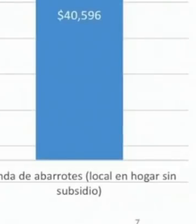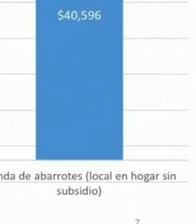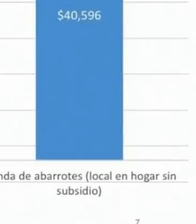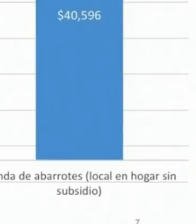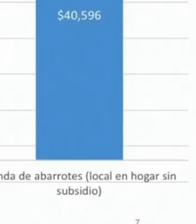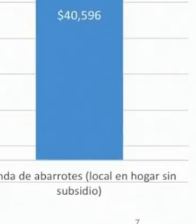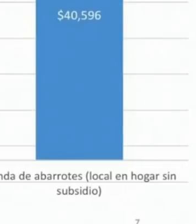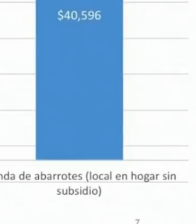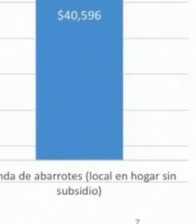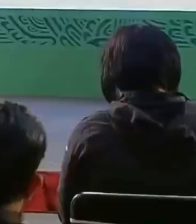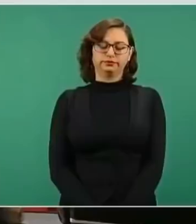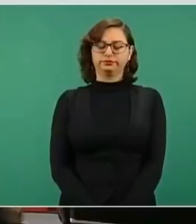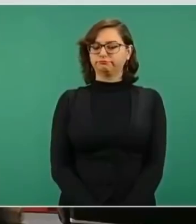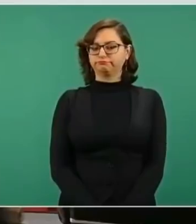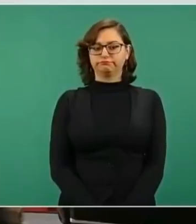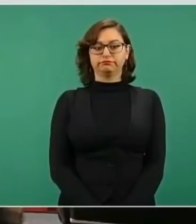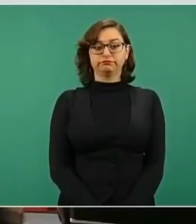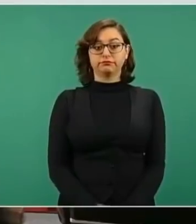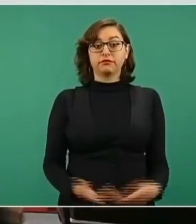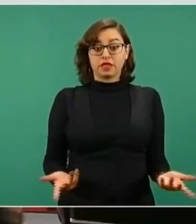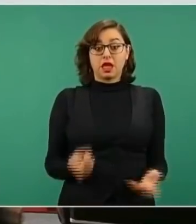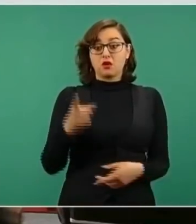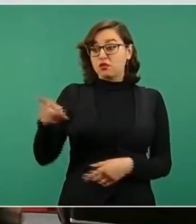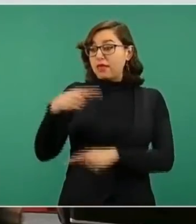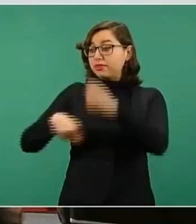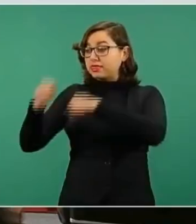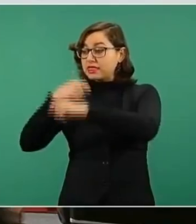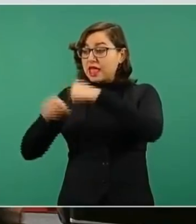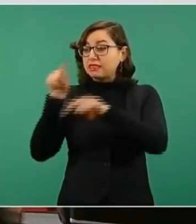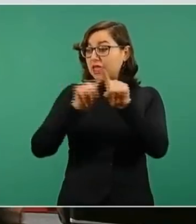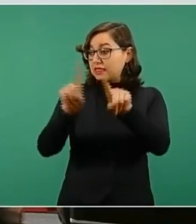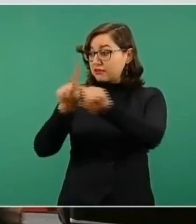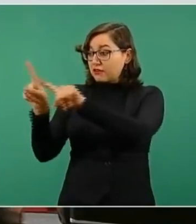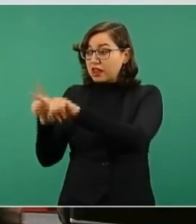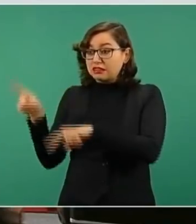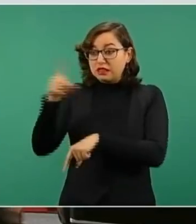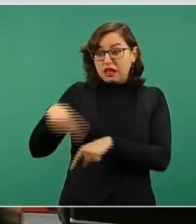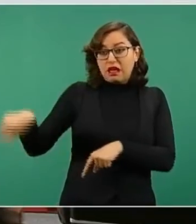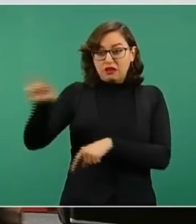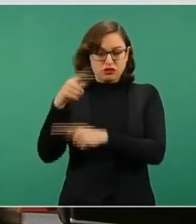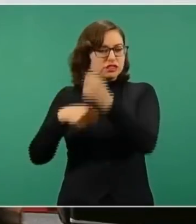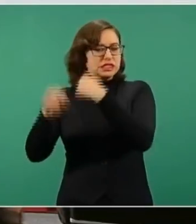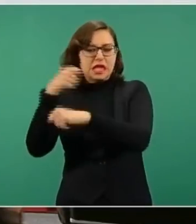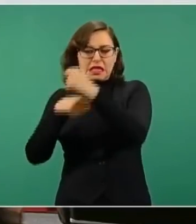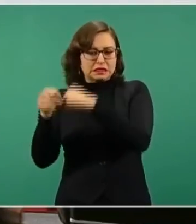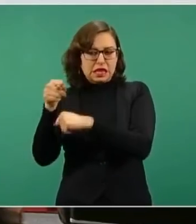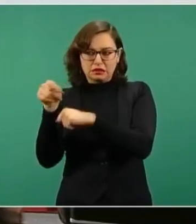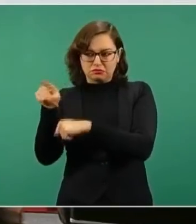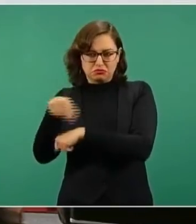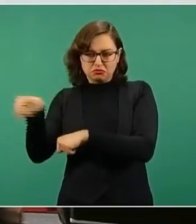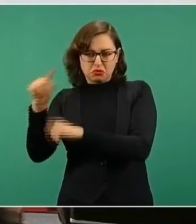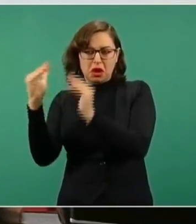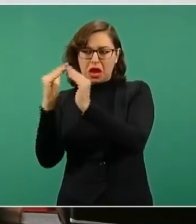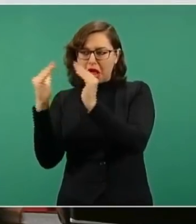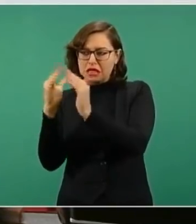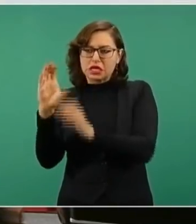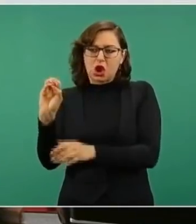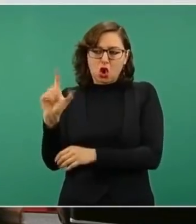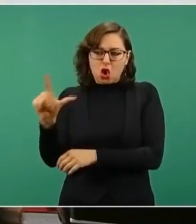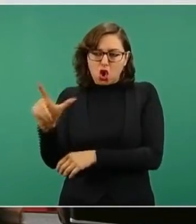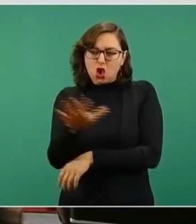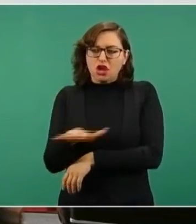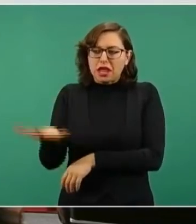que lo que está pagando ese Oxxo de enfrente. ¿Cuántos de nosotros, de ustedes, en sus colonias, en